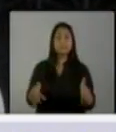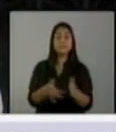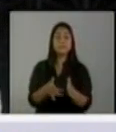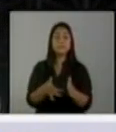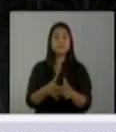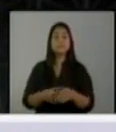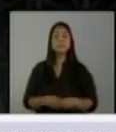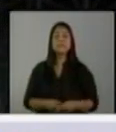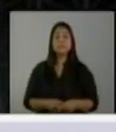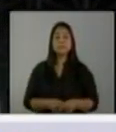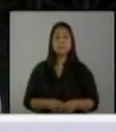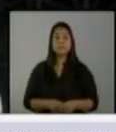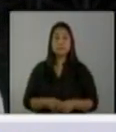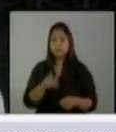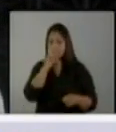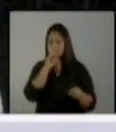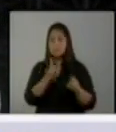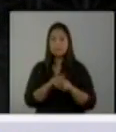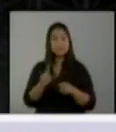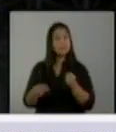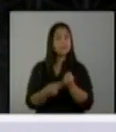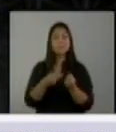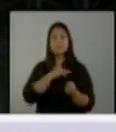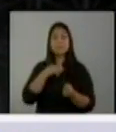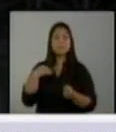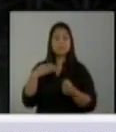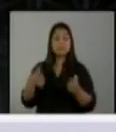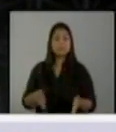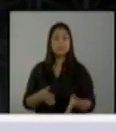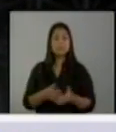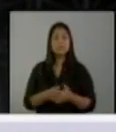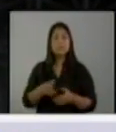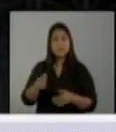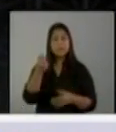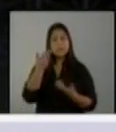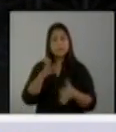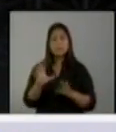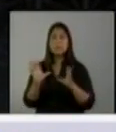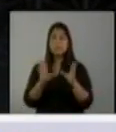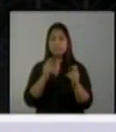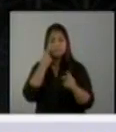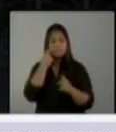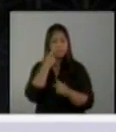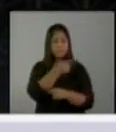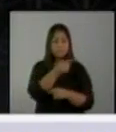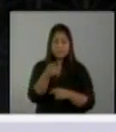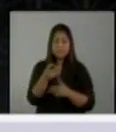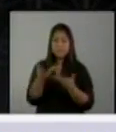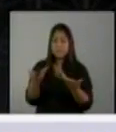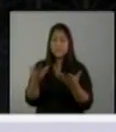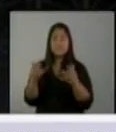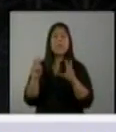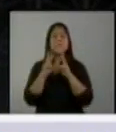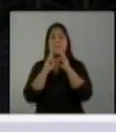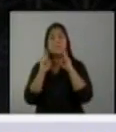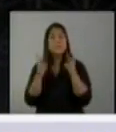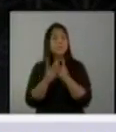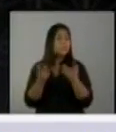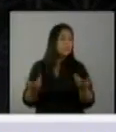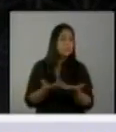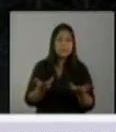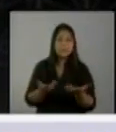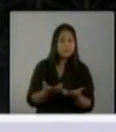técnica. Estuvo también el viceministro y estuvimos ubicando qué verduras